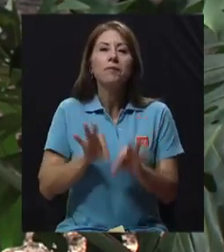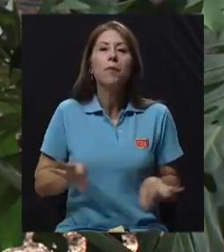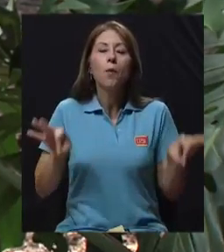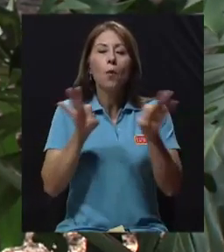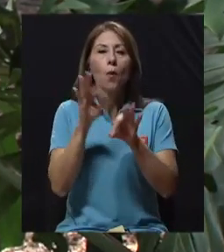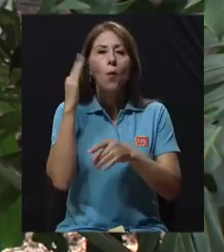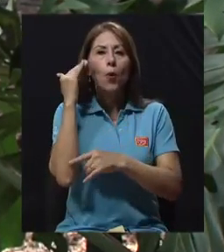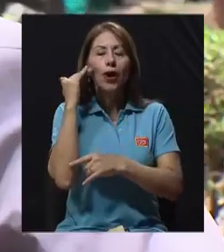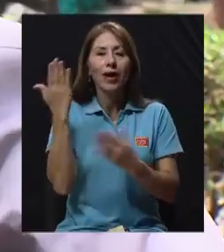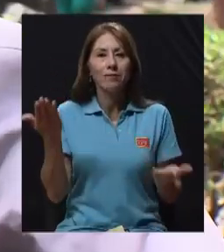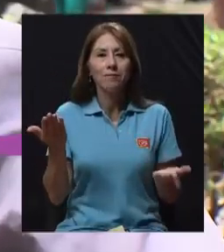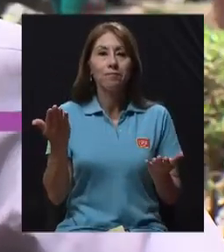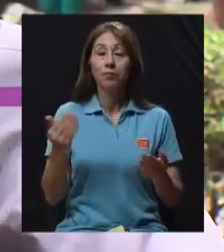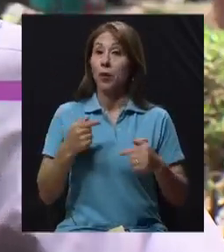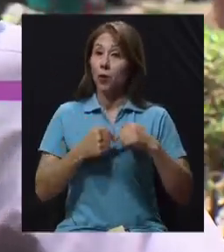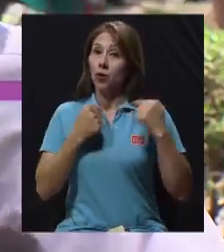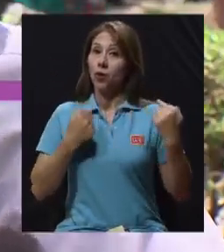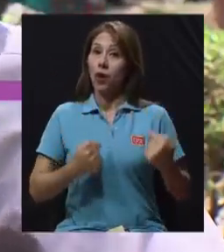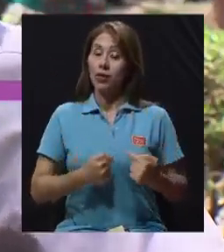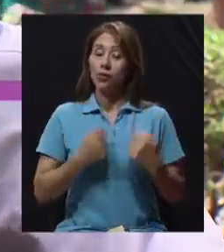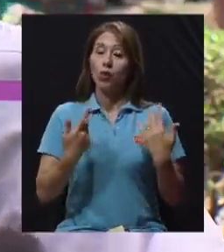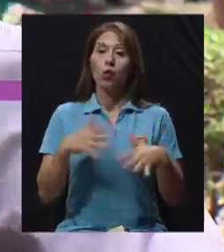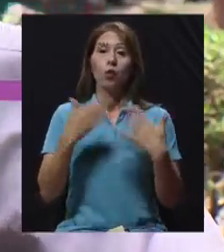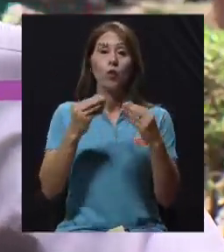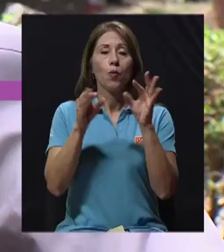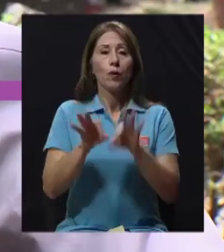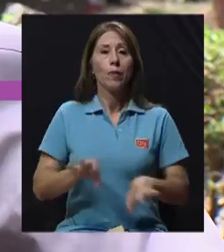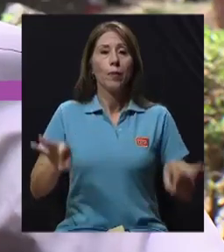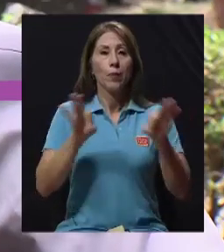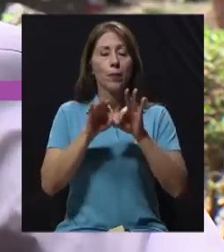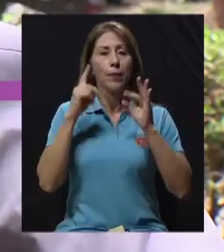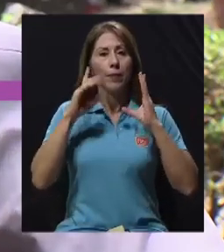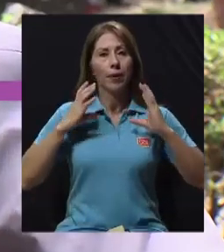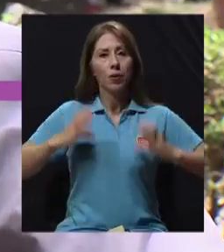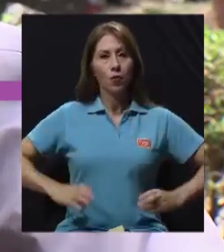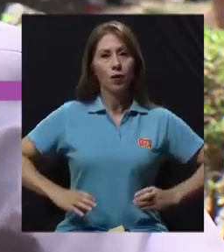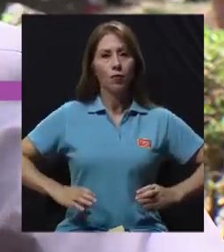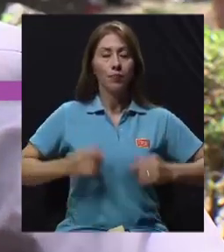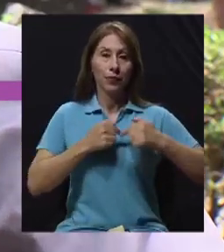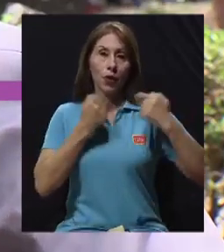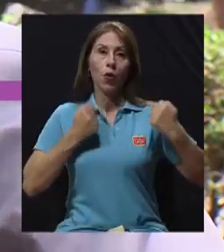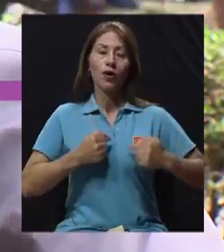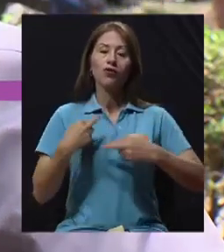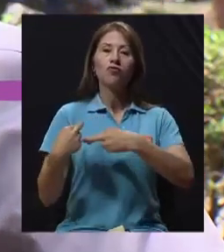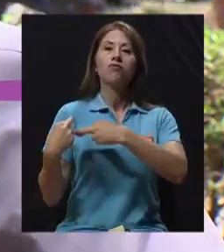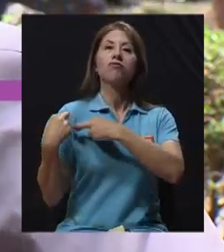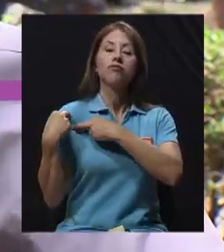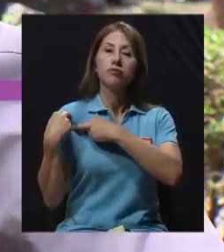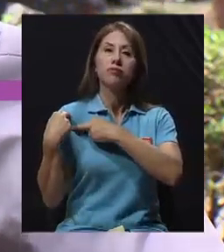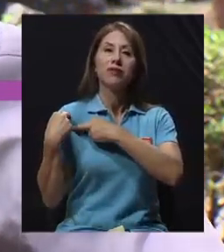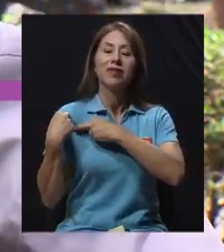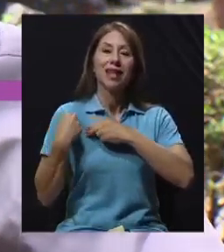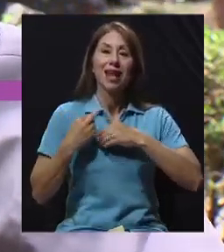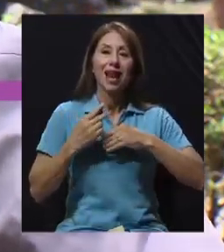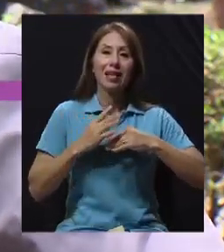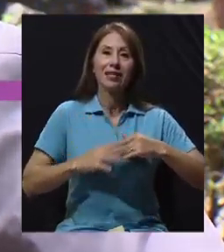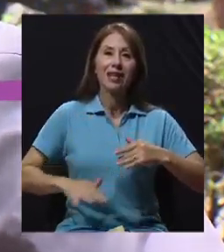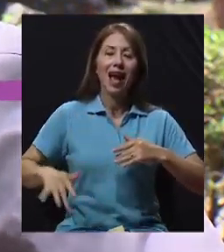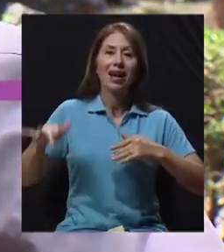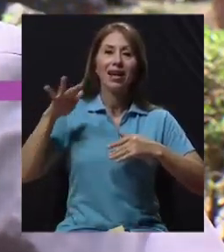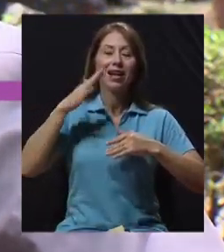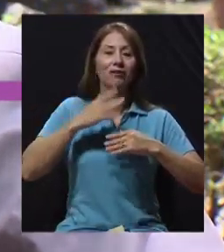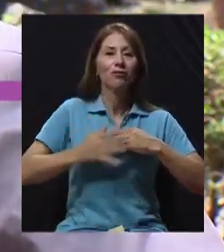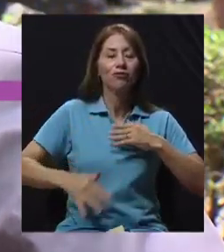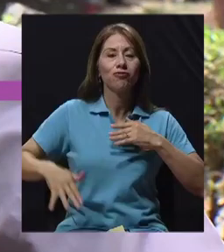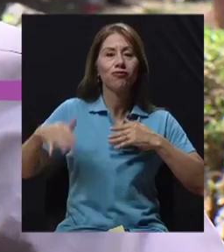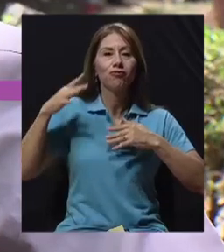importancia del corazón, doctor? Bueno, el corazón es un órgano muy importante para el cuerpo, se encarga de movilizar la sangre a través de todo el